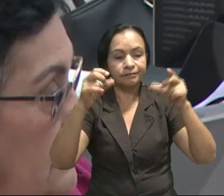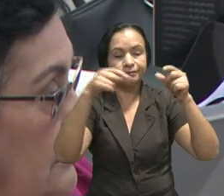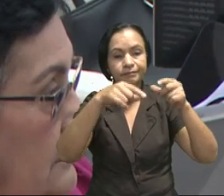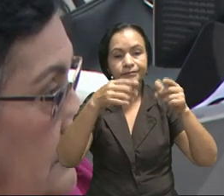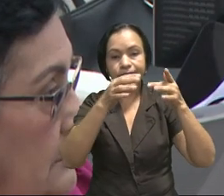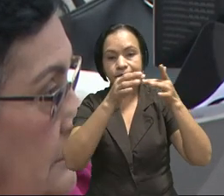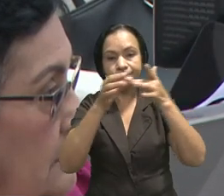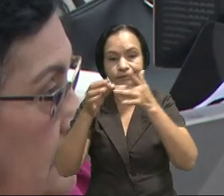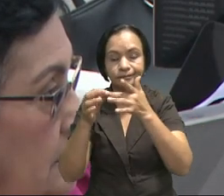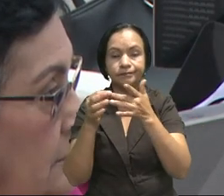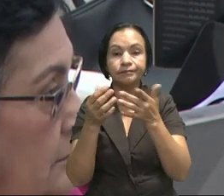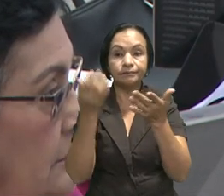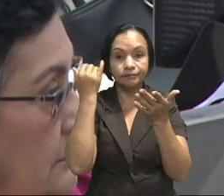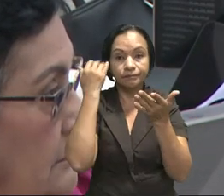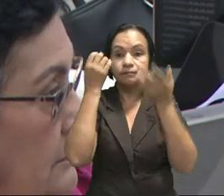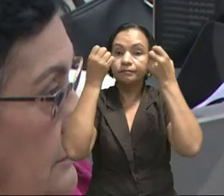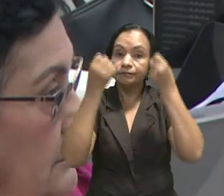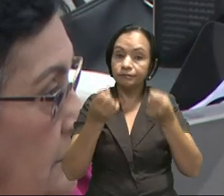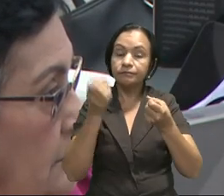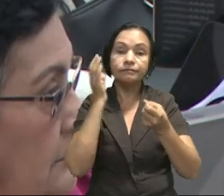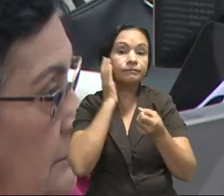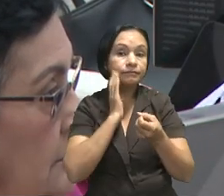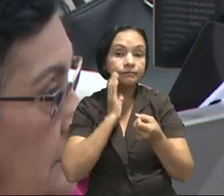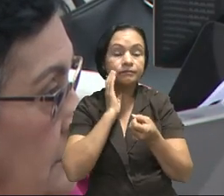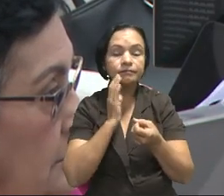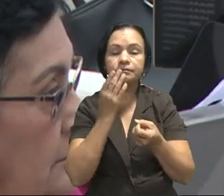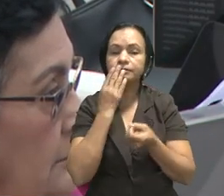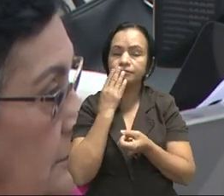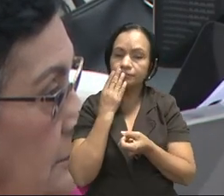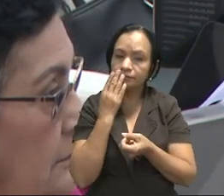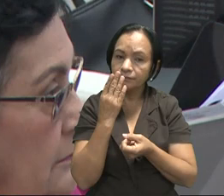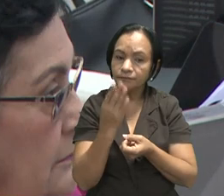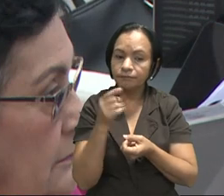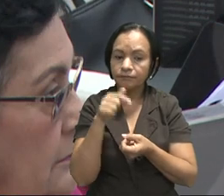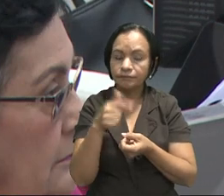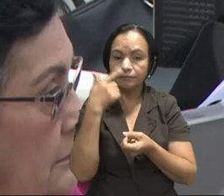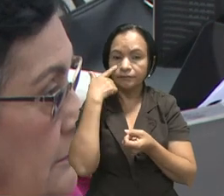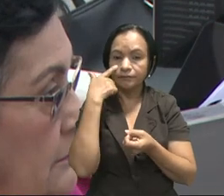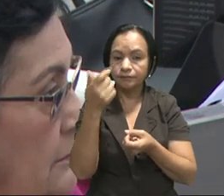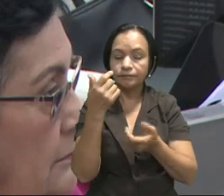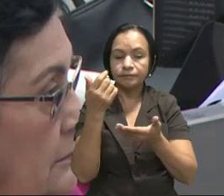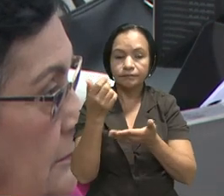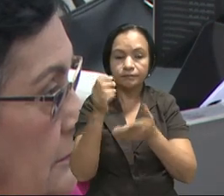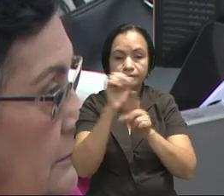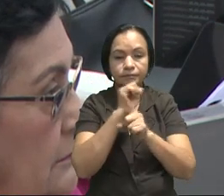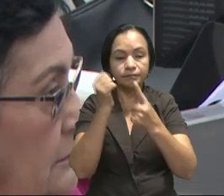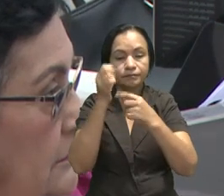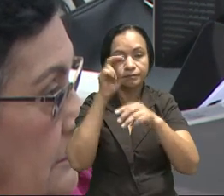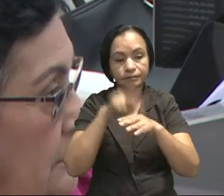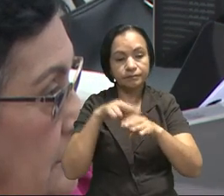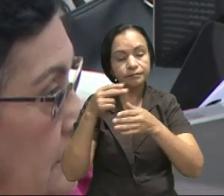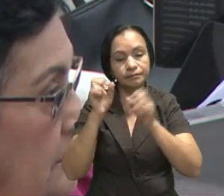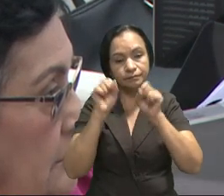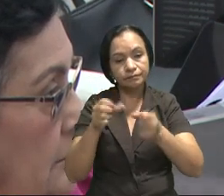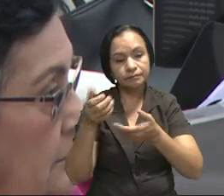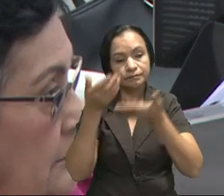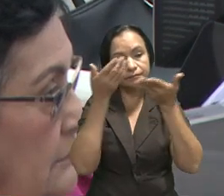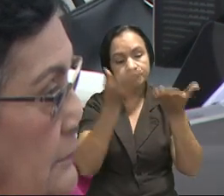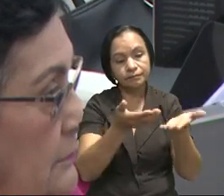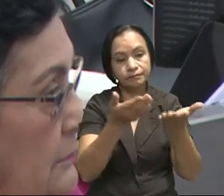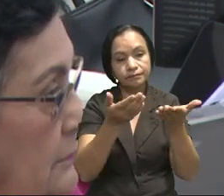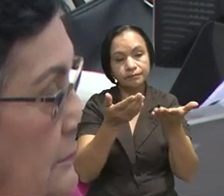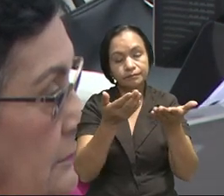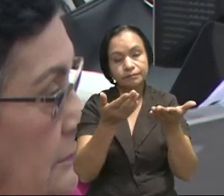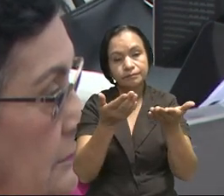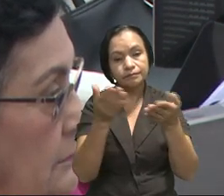disciplina. Talento que lo hacen más que merecedor de este reconocimiento que otorga la Asamblea Nacional. Además de